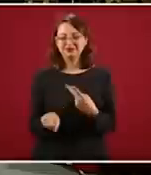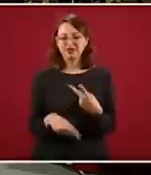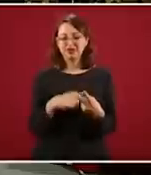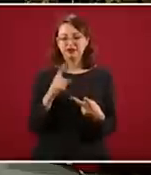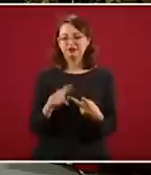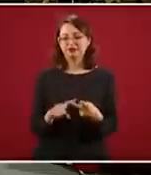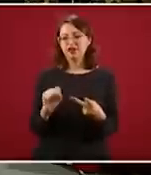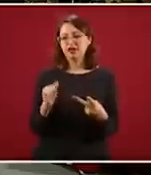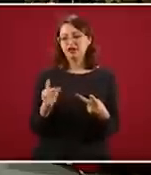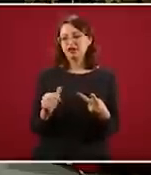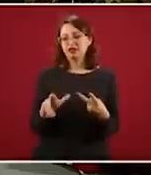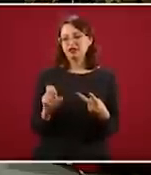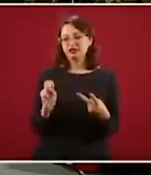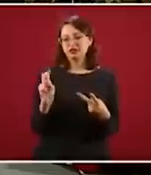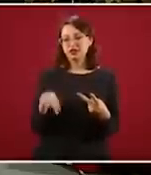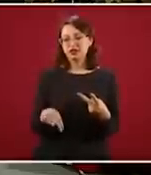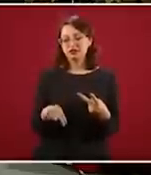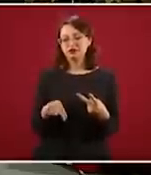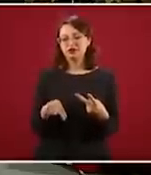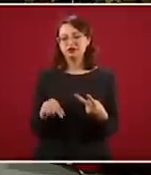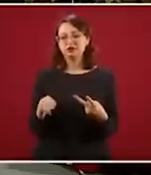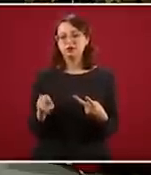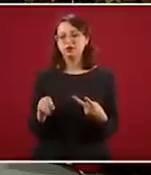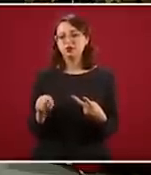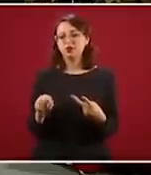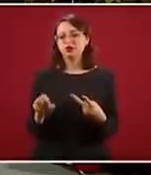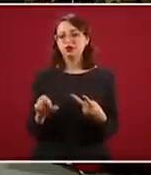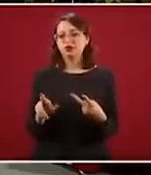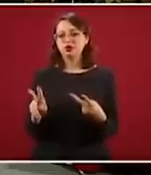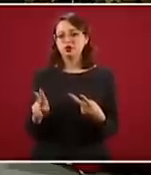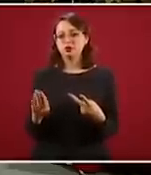Sharon Monterrubio García.